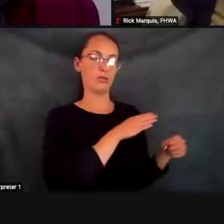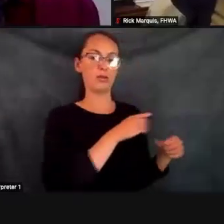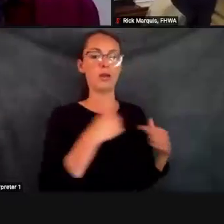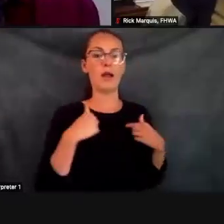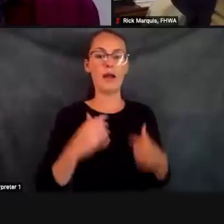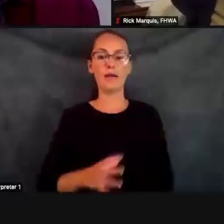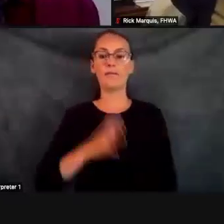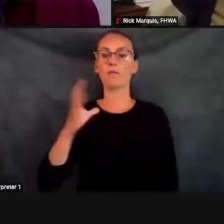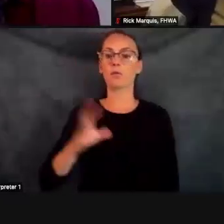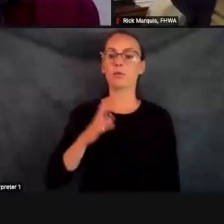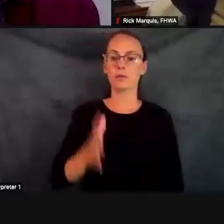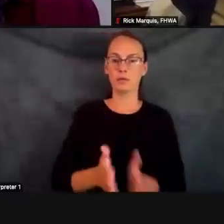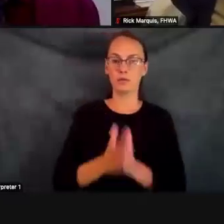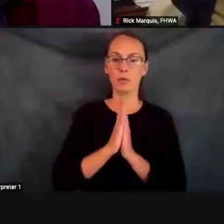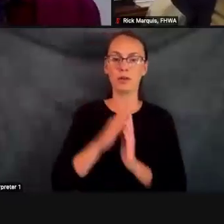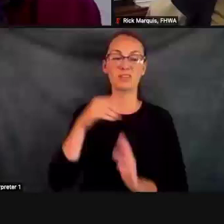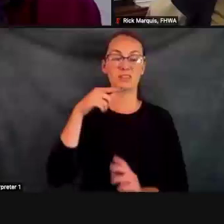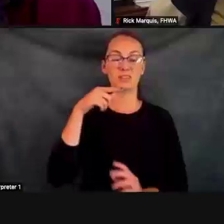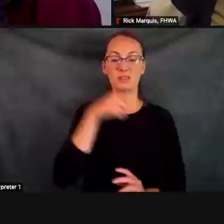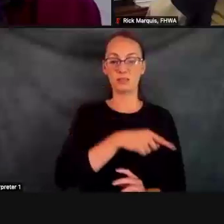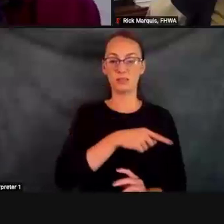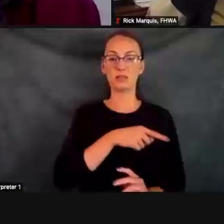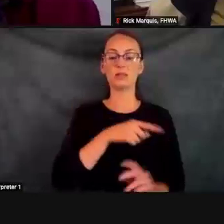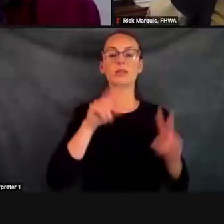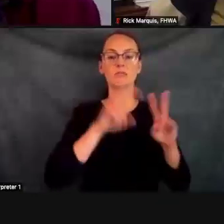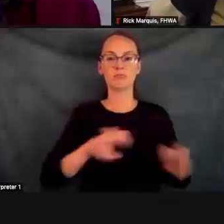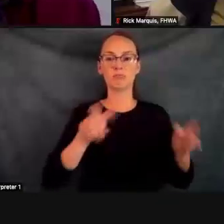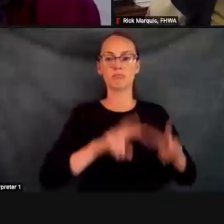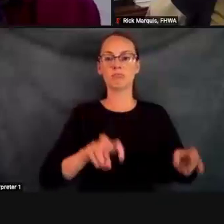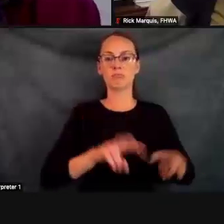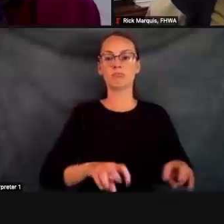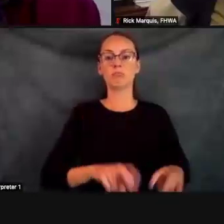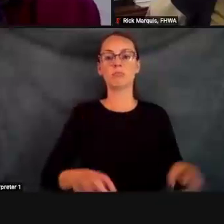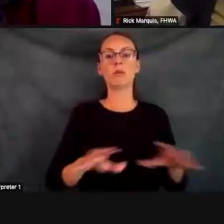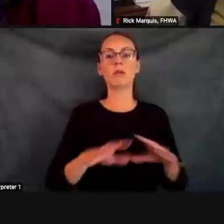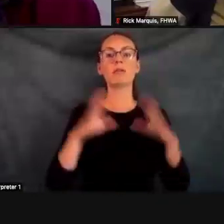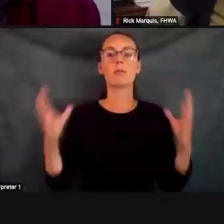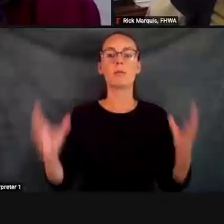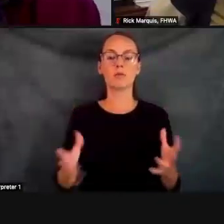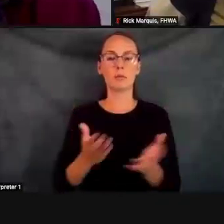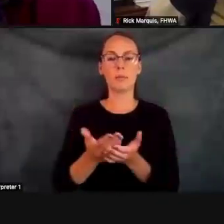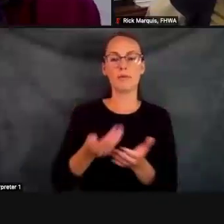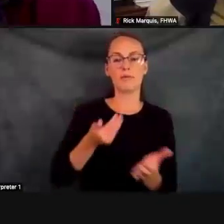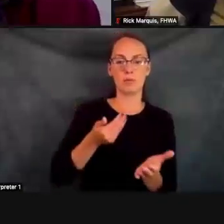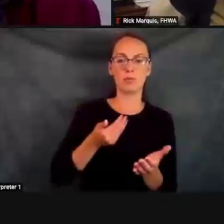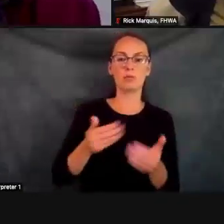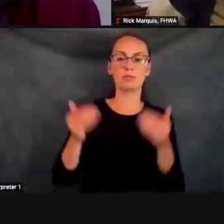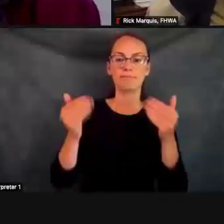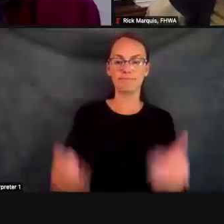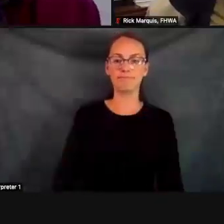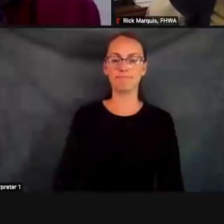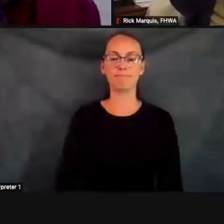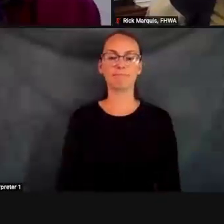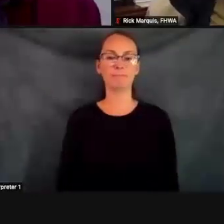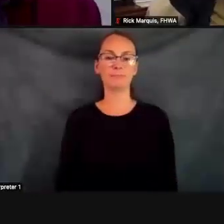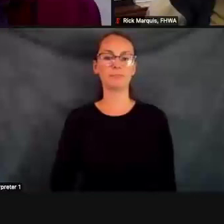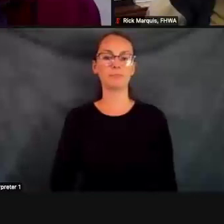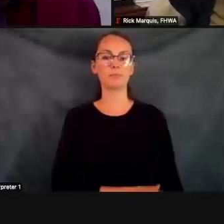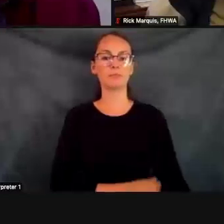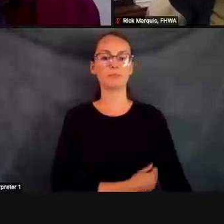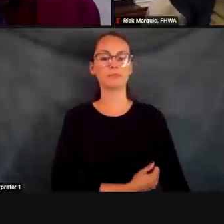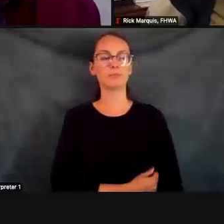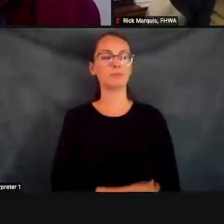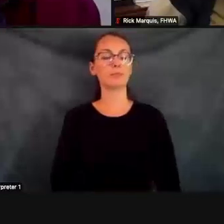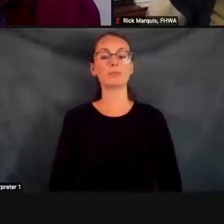preocupada y quisiera pedir formalmente que se examine eso de manera minuciosa, porque eso